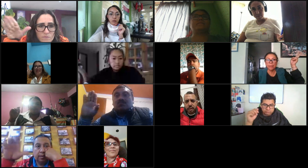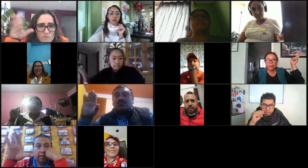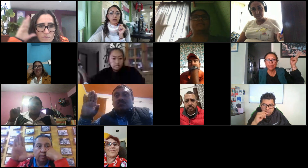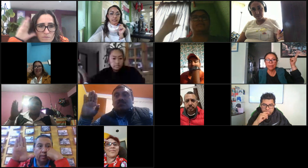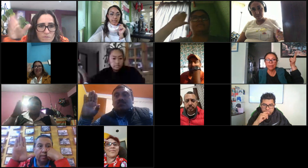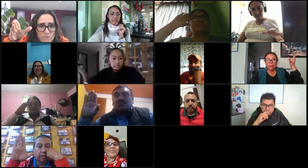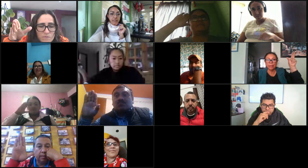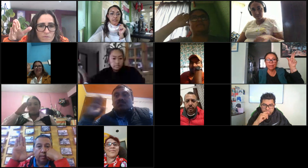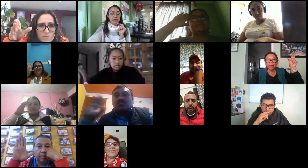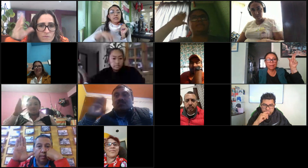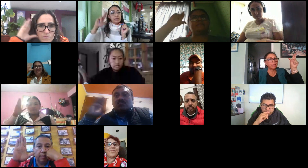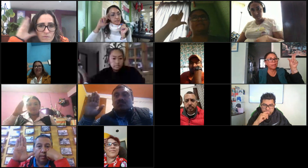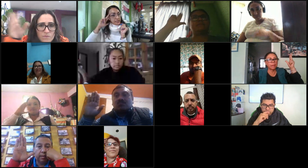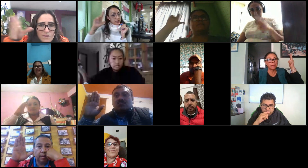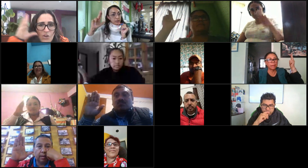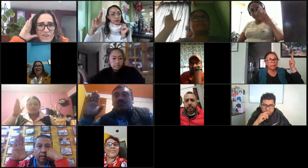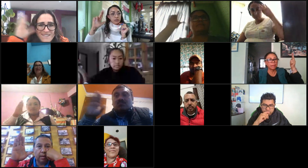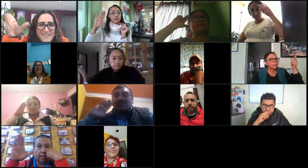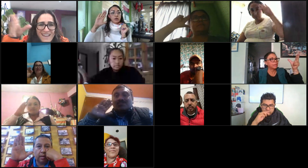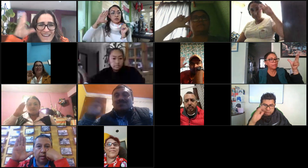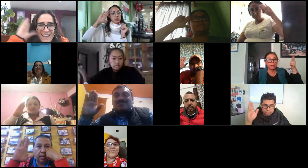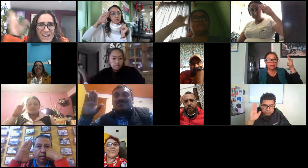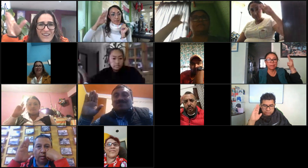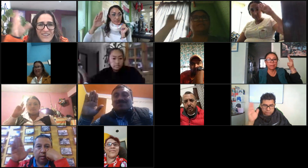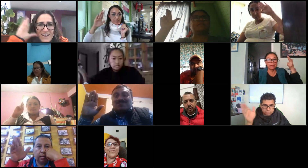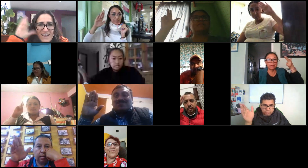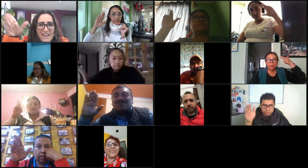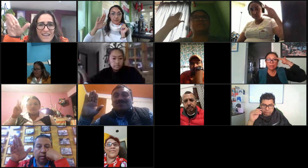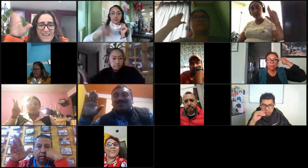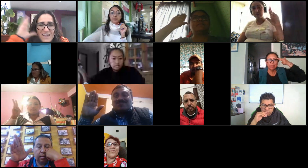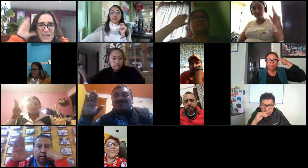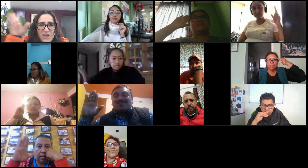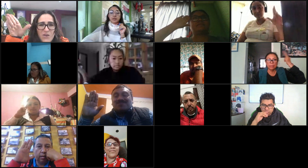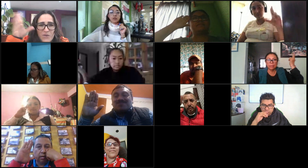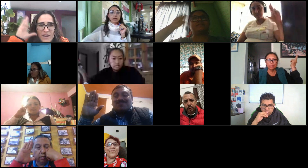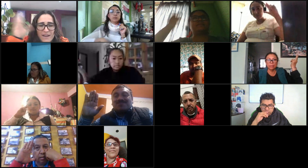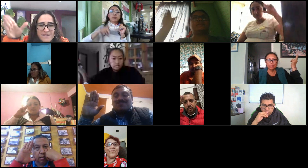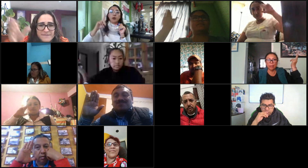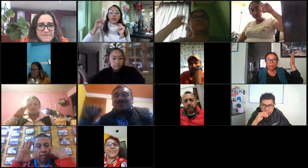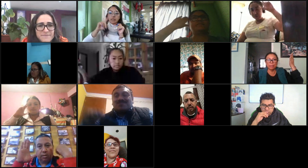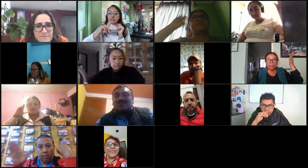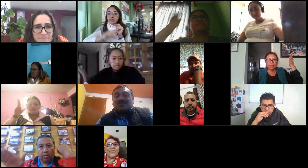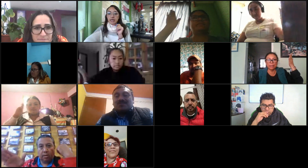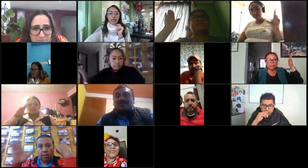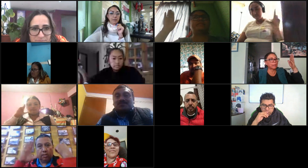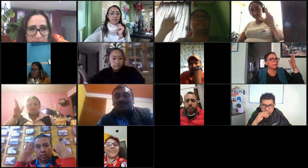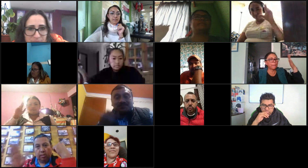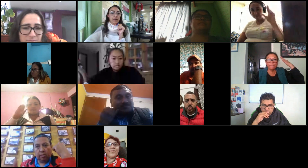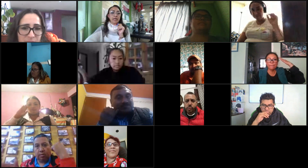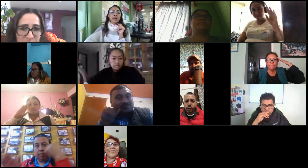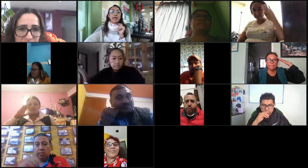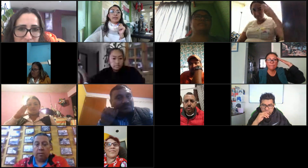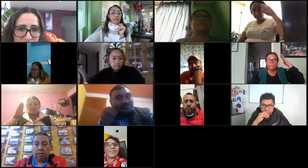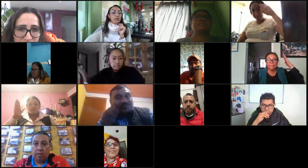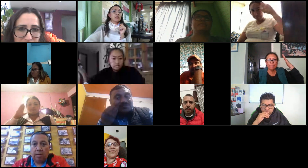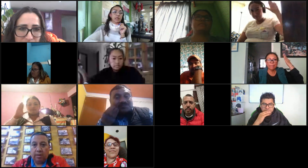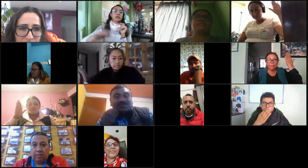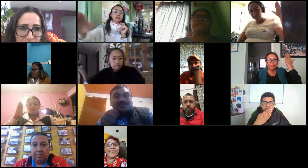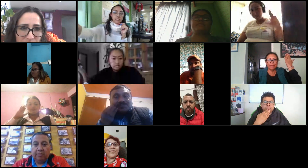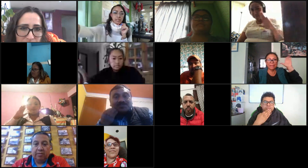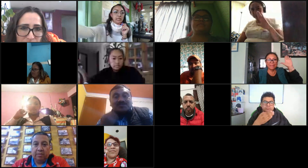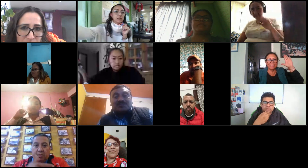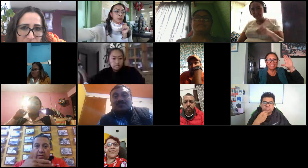Seña número 1 con letra H, seña número 2 con palma extendida. Por ahí decía la maestra,